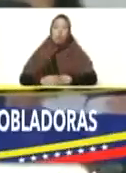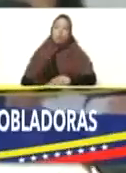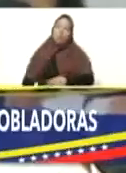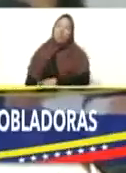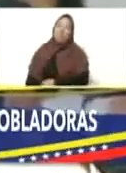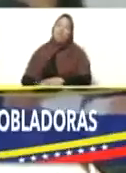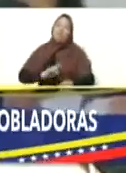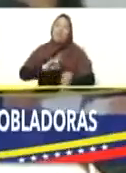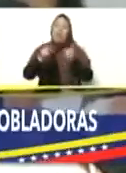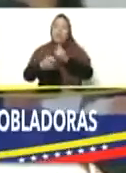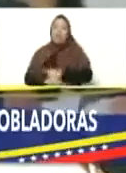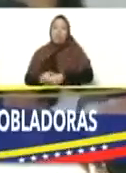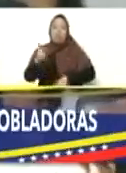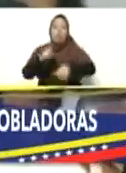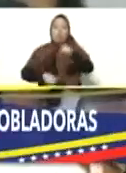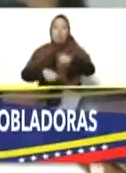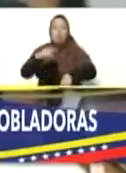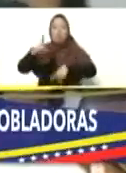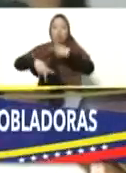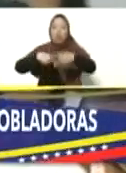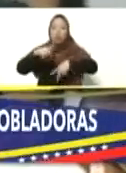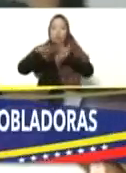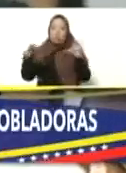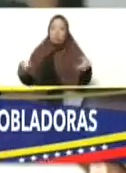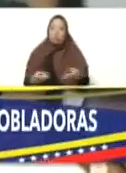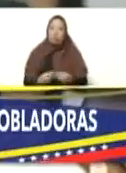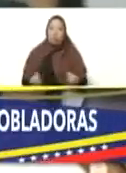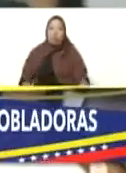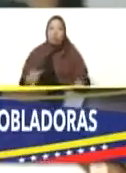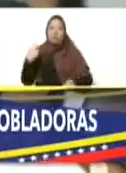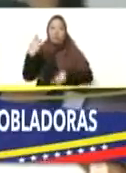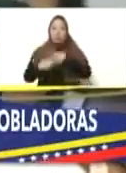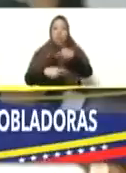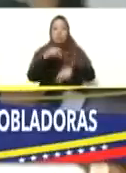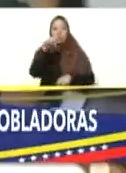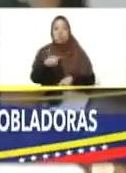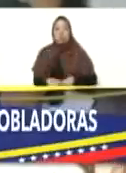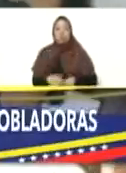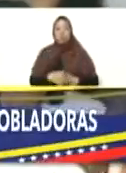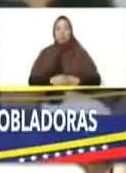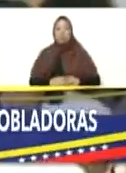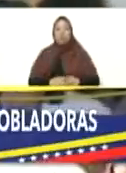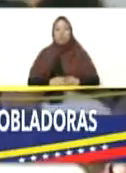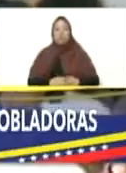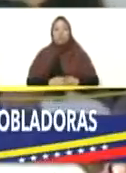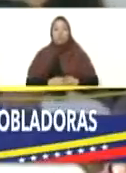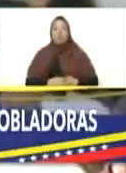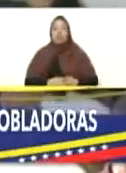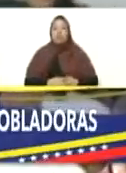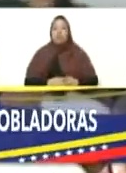transferencia de medios de producción y para nosotros medios de producción que son unas máquinas que vemos el comandante chávez